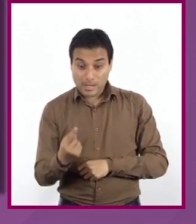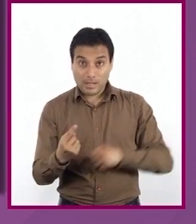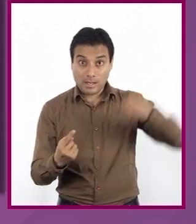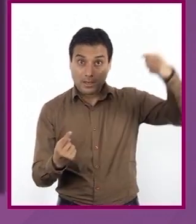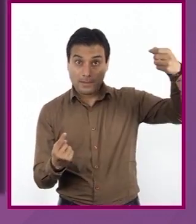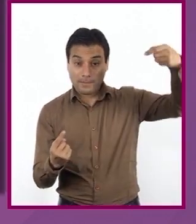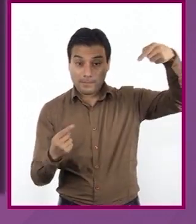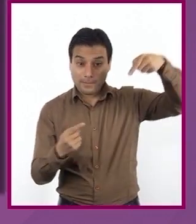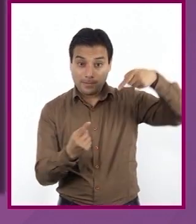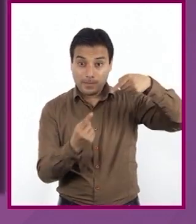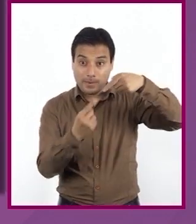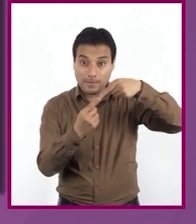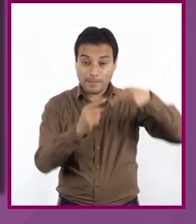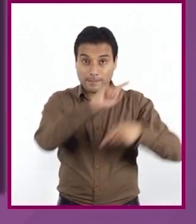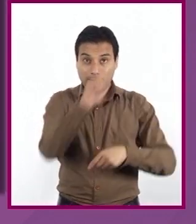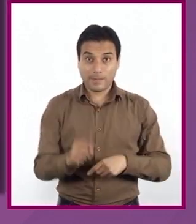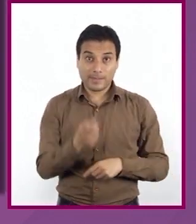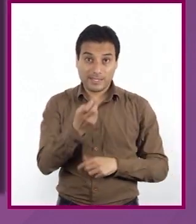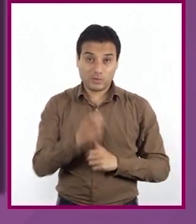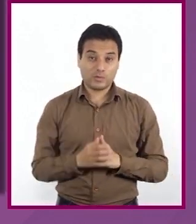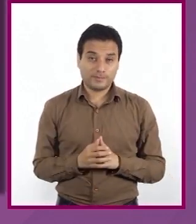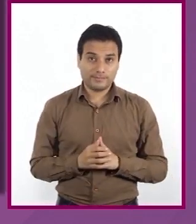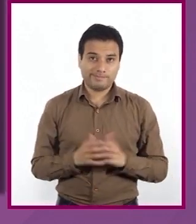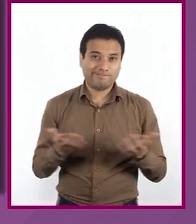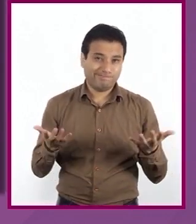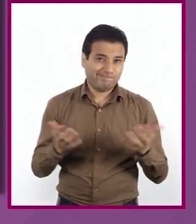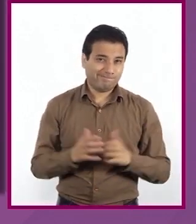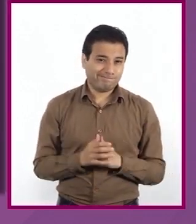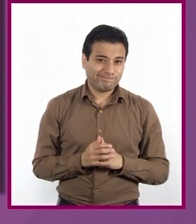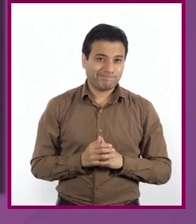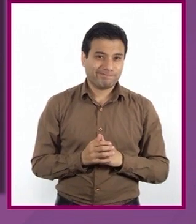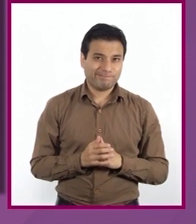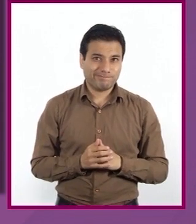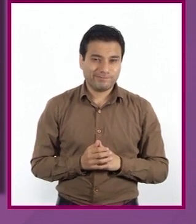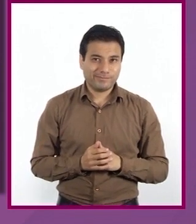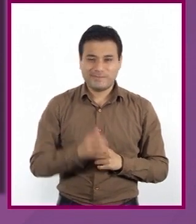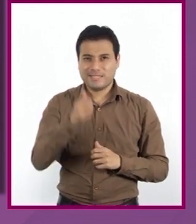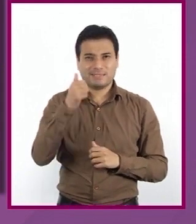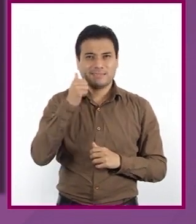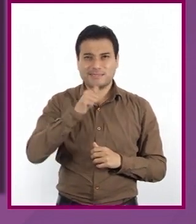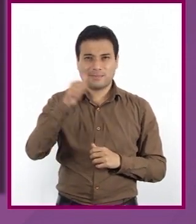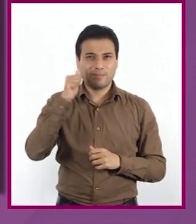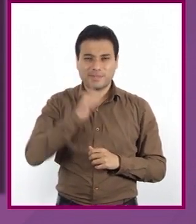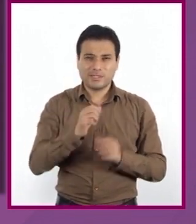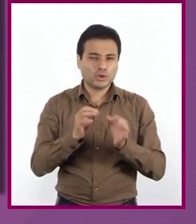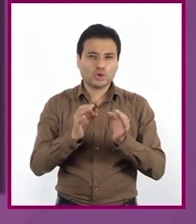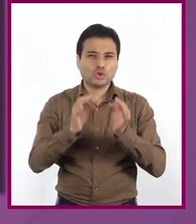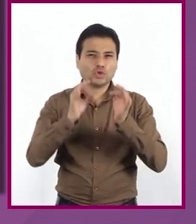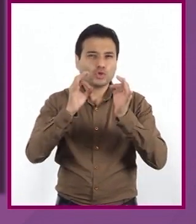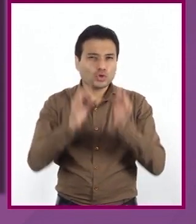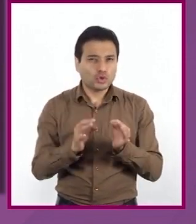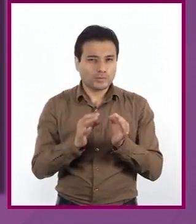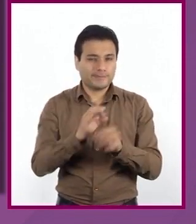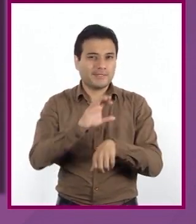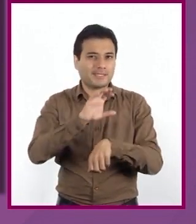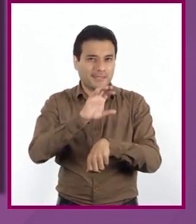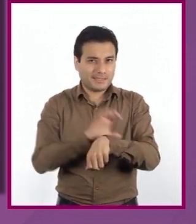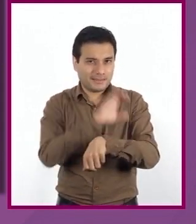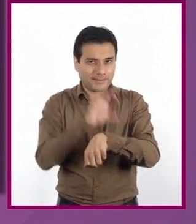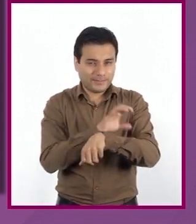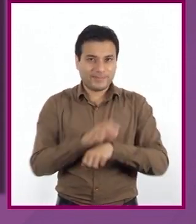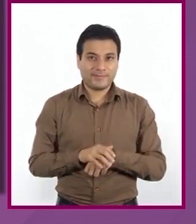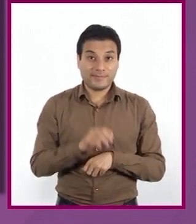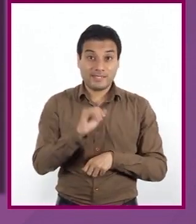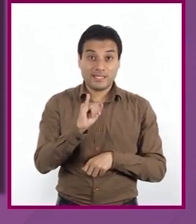La base para explicar muchos fenómenos está en la disposición de las cargas eléctricas junto con la posibilidad de que estos iones